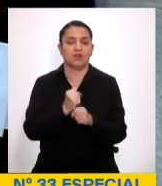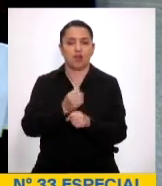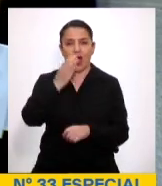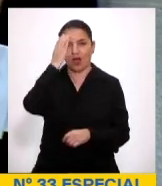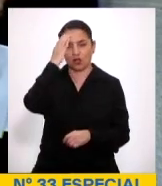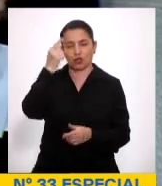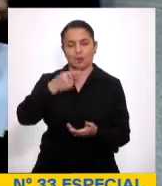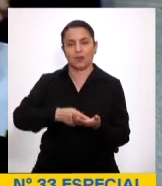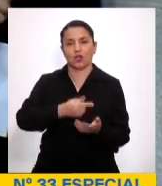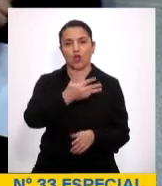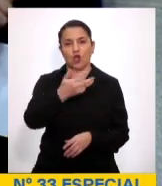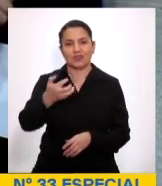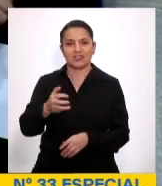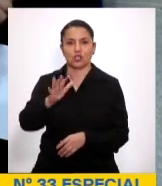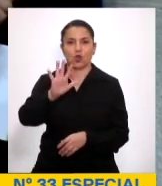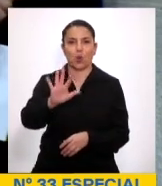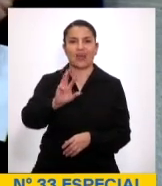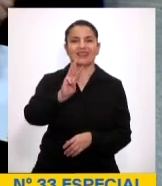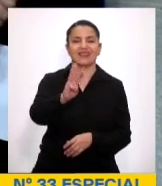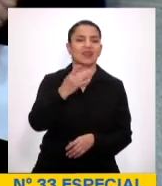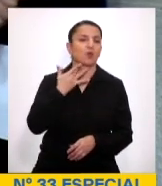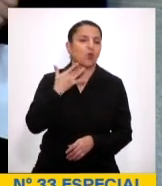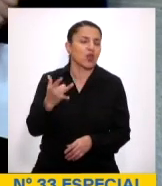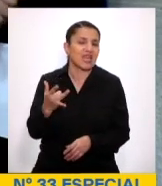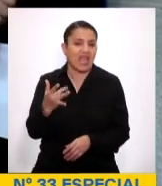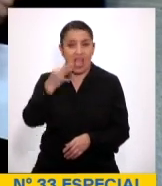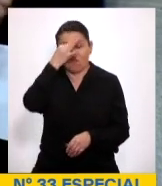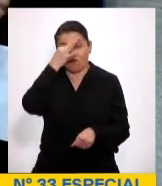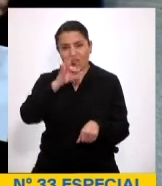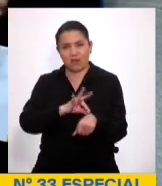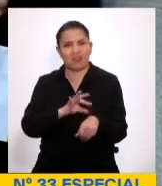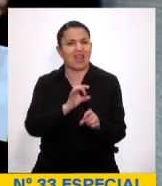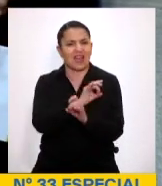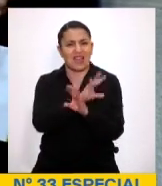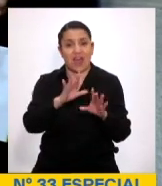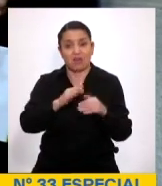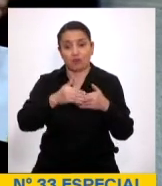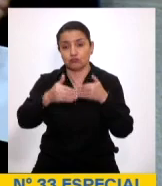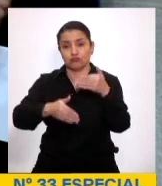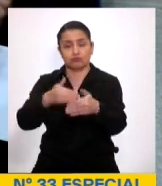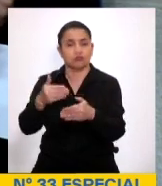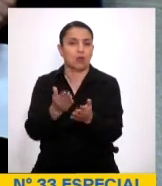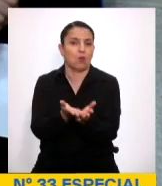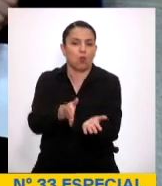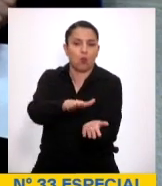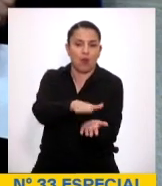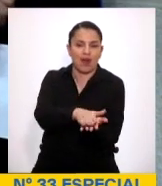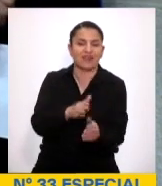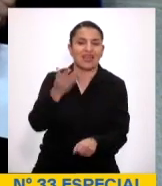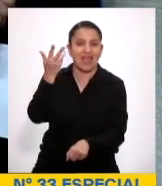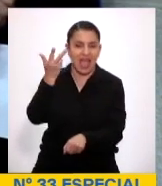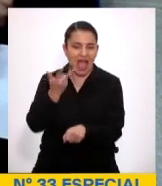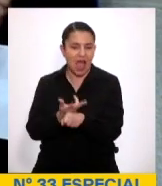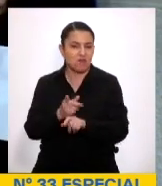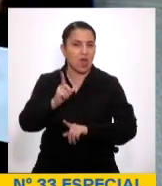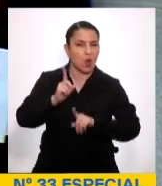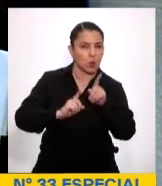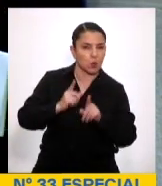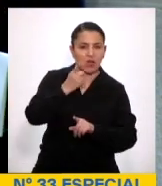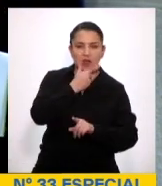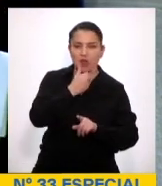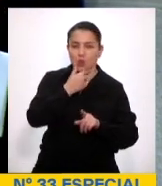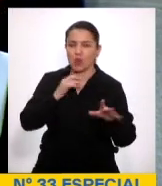1953 debido a una enfermedad grave que luego le causaría la muerte Aunque existían fuertes reparos a sus